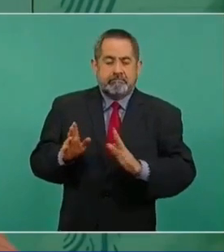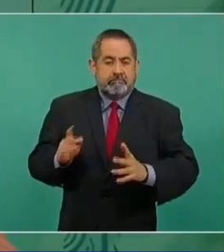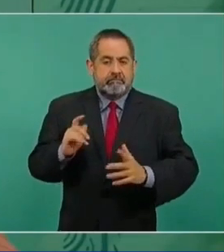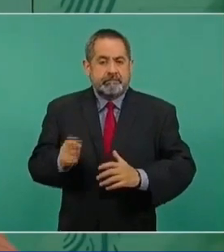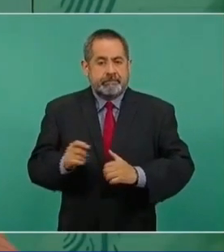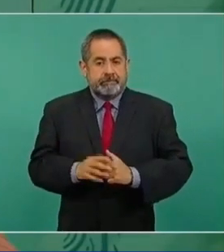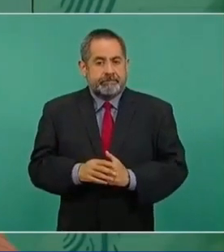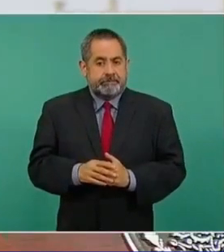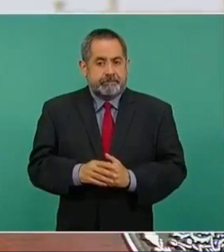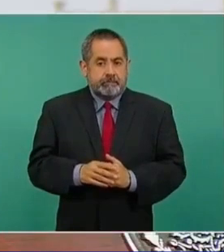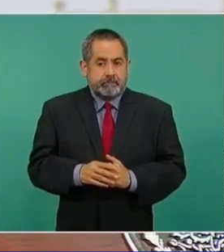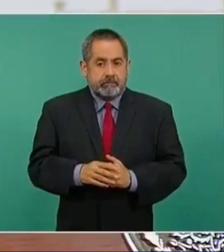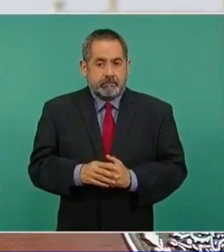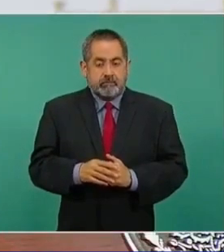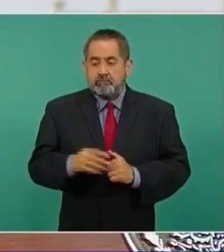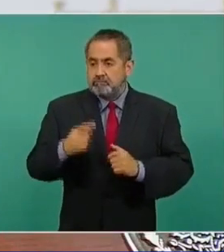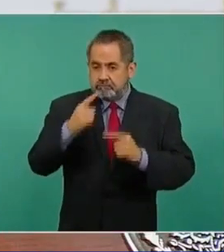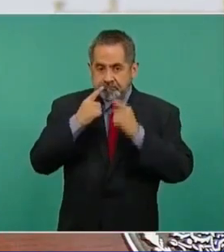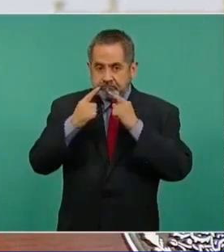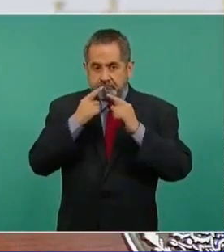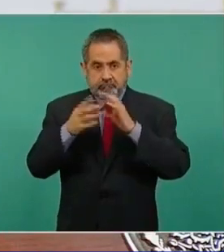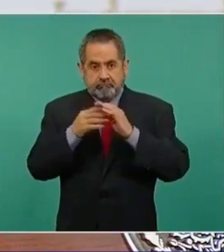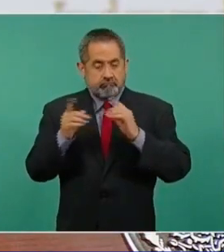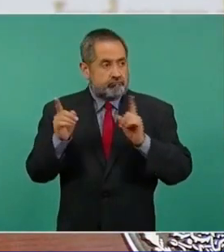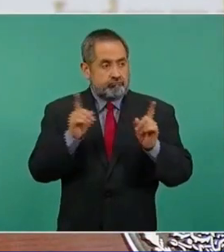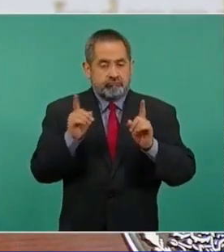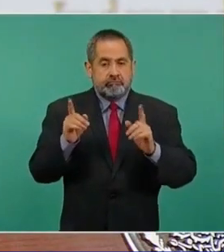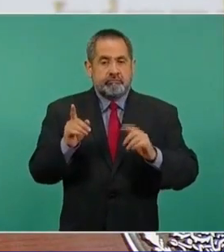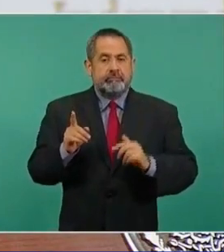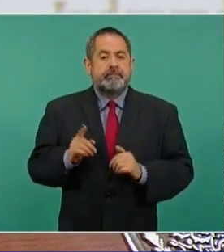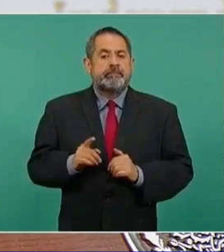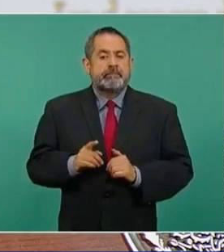Entonces se pusieron de acuerdo